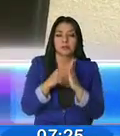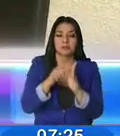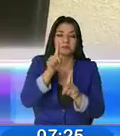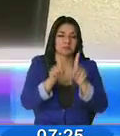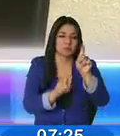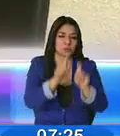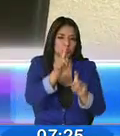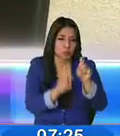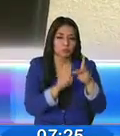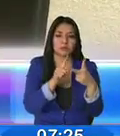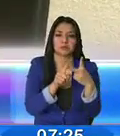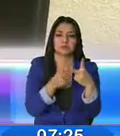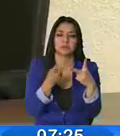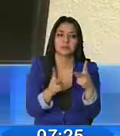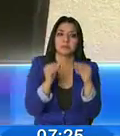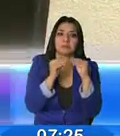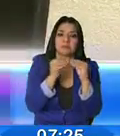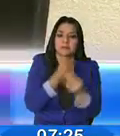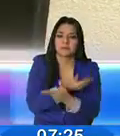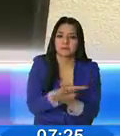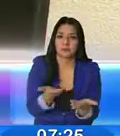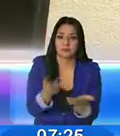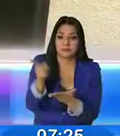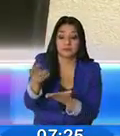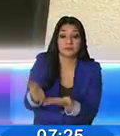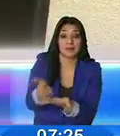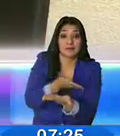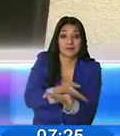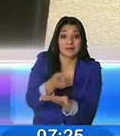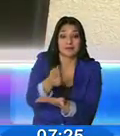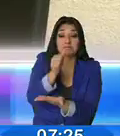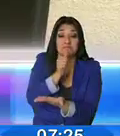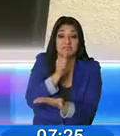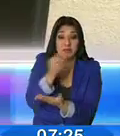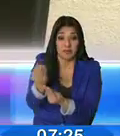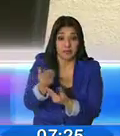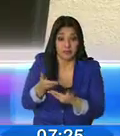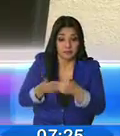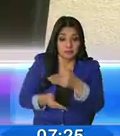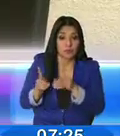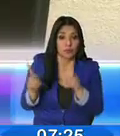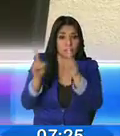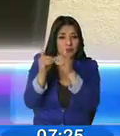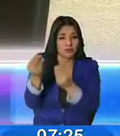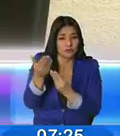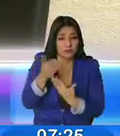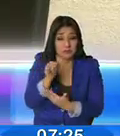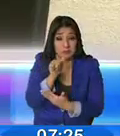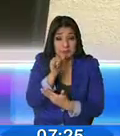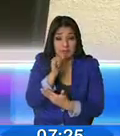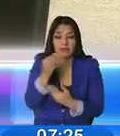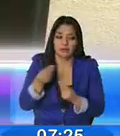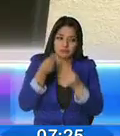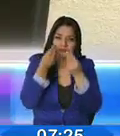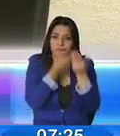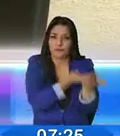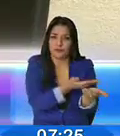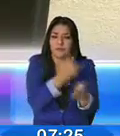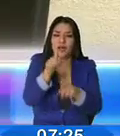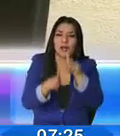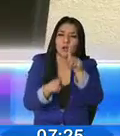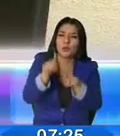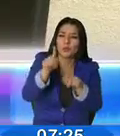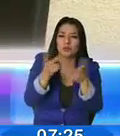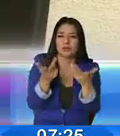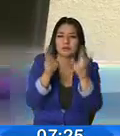consultas y ampliar informaciones, desclasificar informaciones que lo que han hecho es taponar